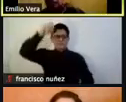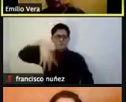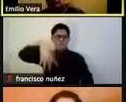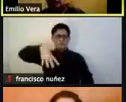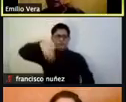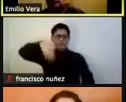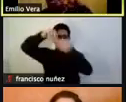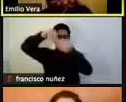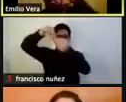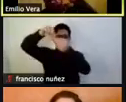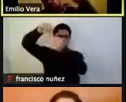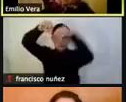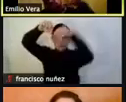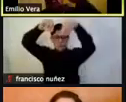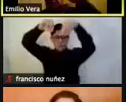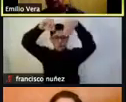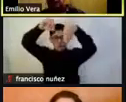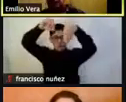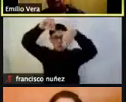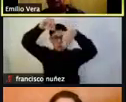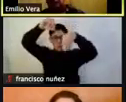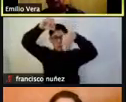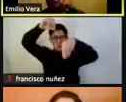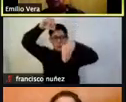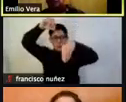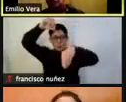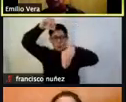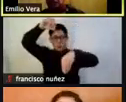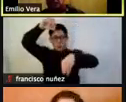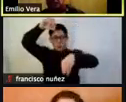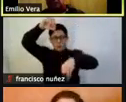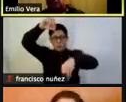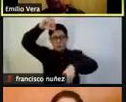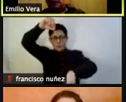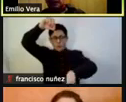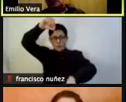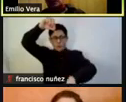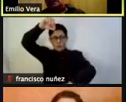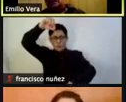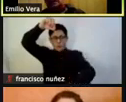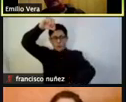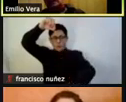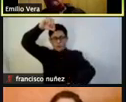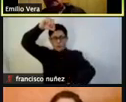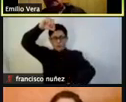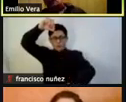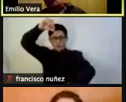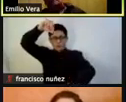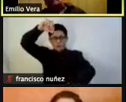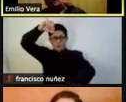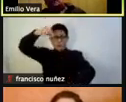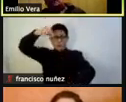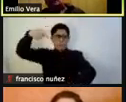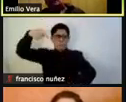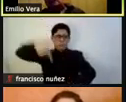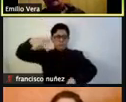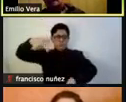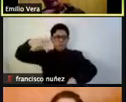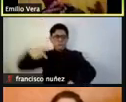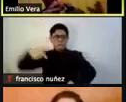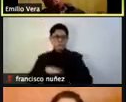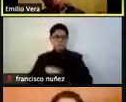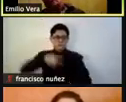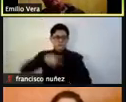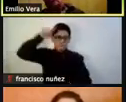que va produciendo el barco después. Esa es otra técnica. Ahora, este es el resumen de